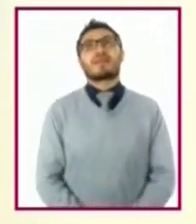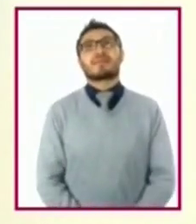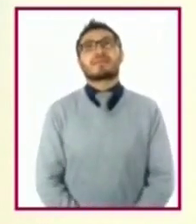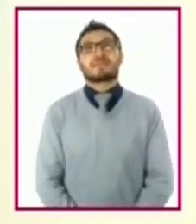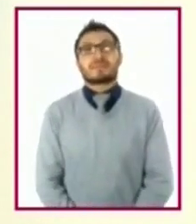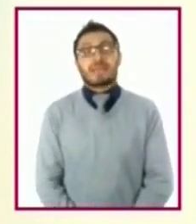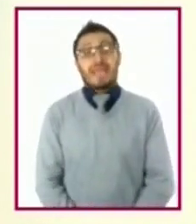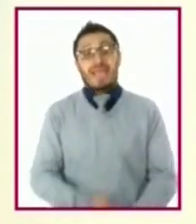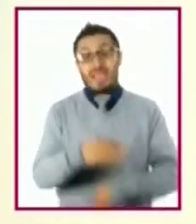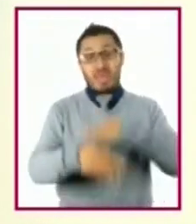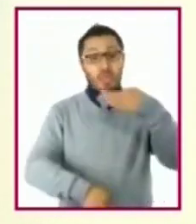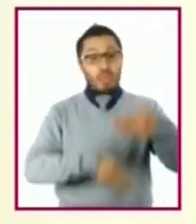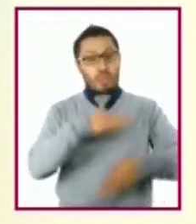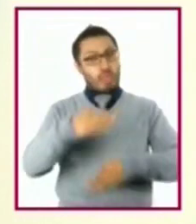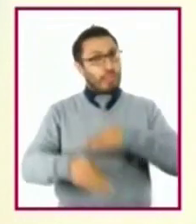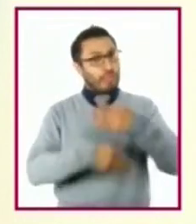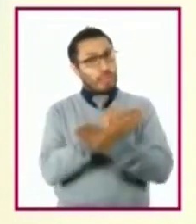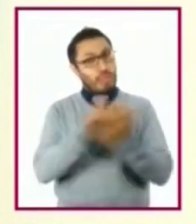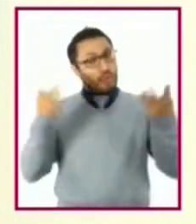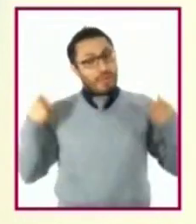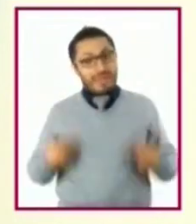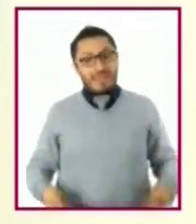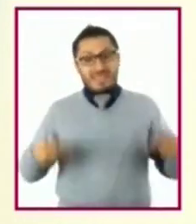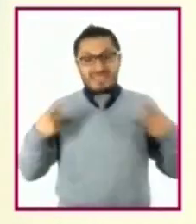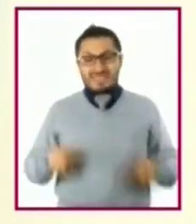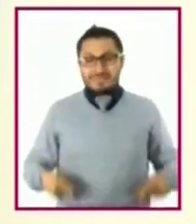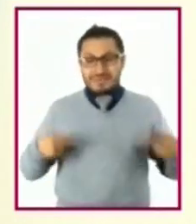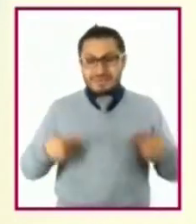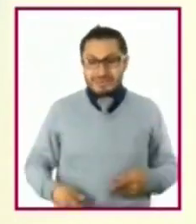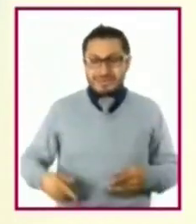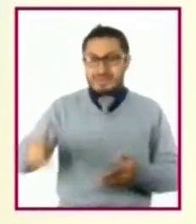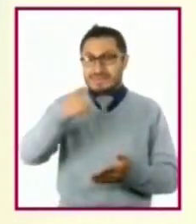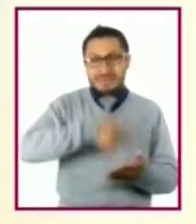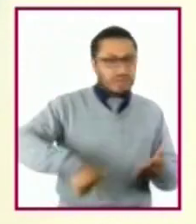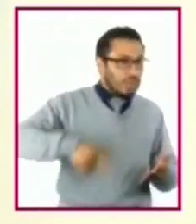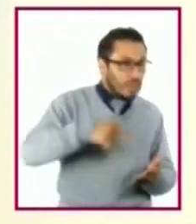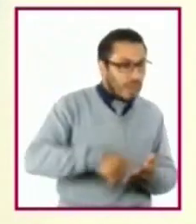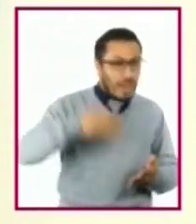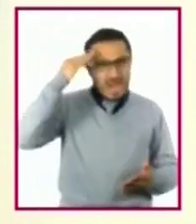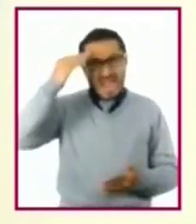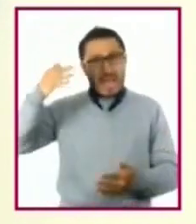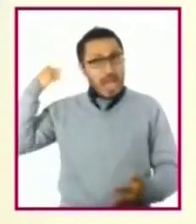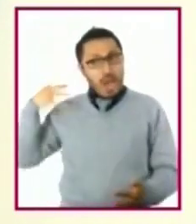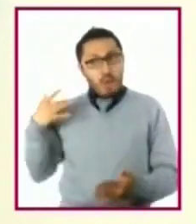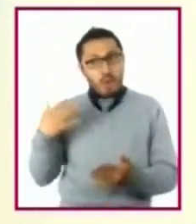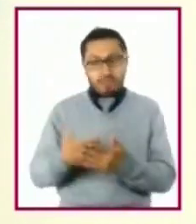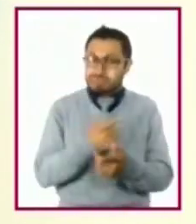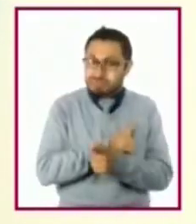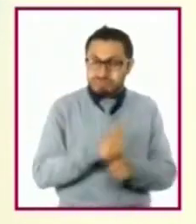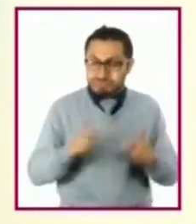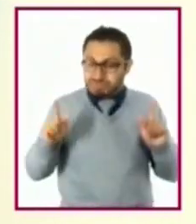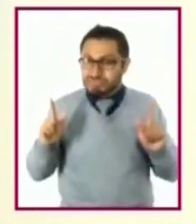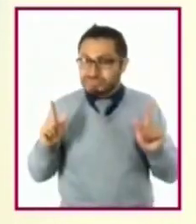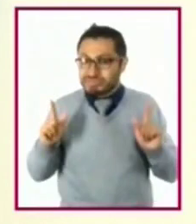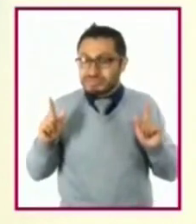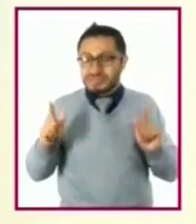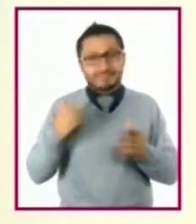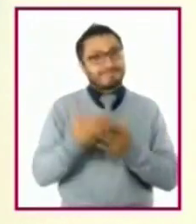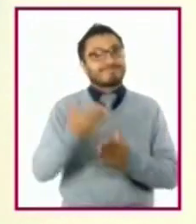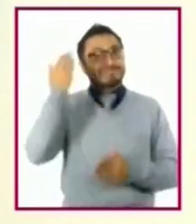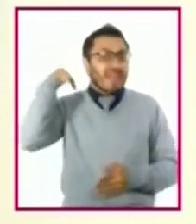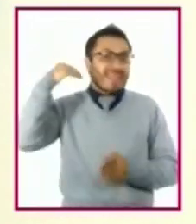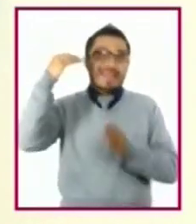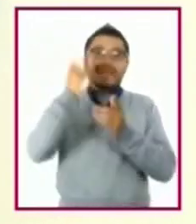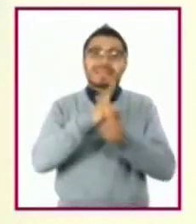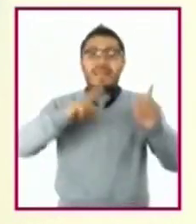¿Todas las personas en las diferentes épocas y lugares fueron o son libres? ¿Antes había menos